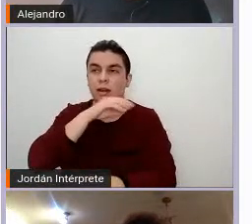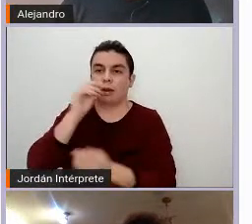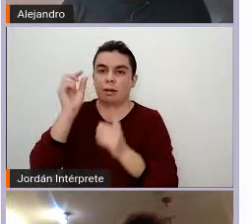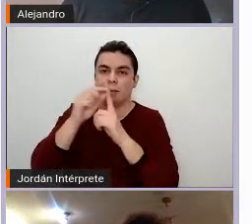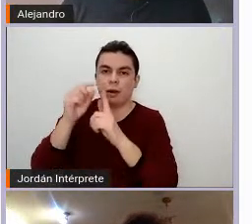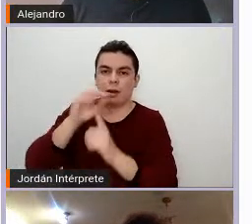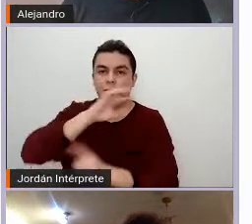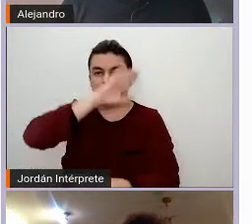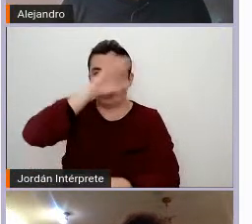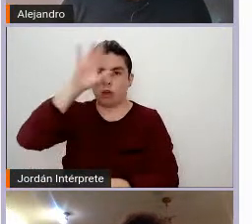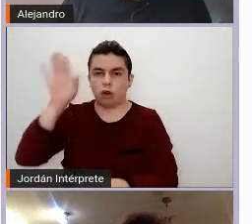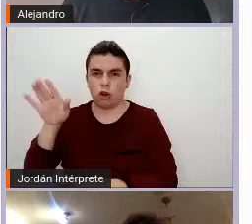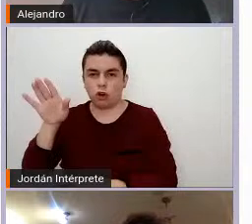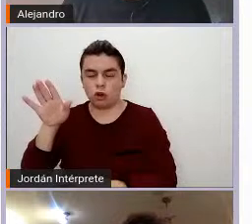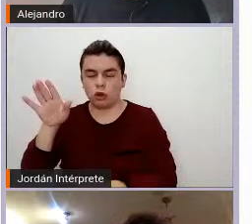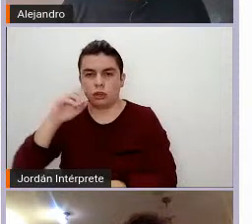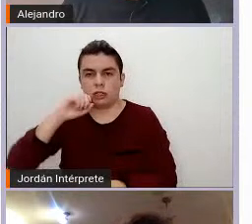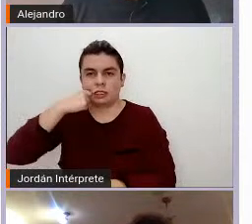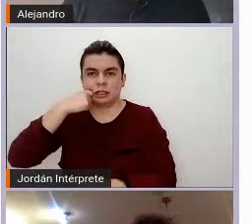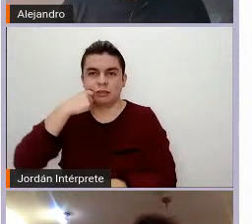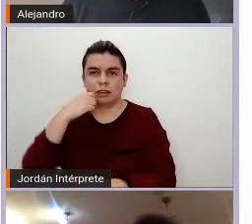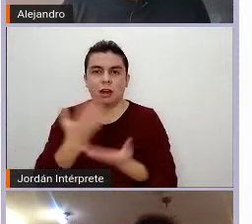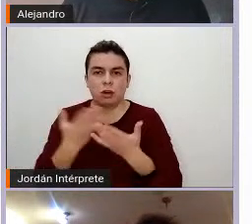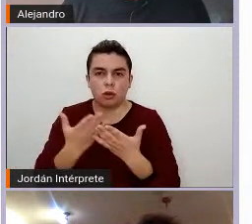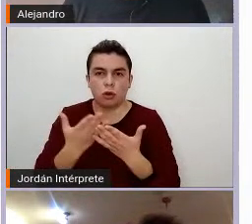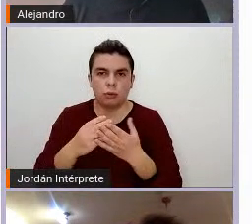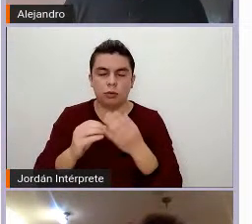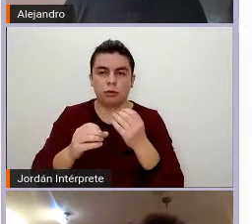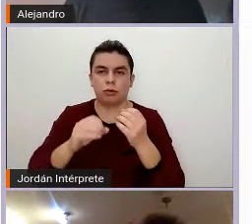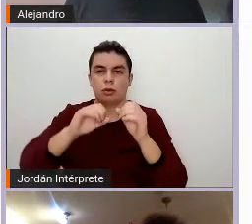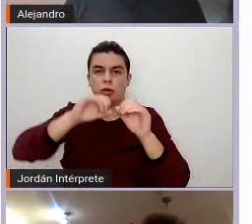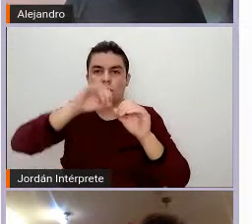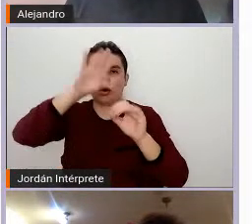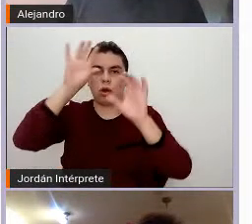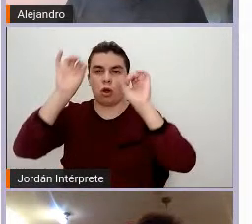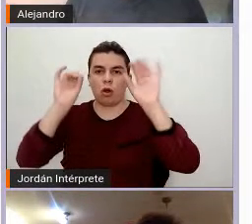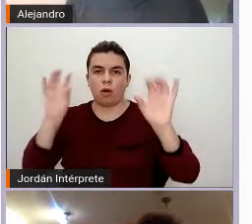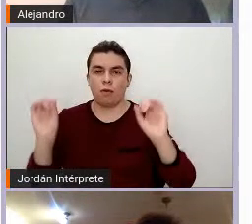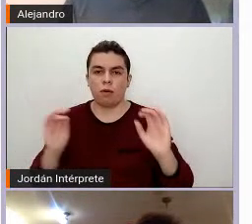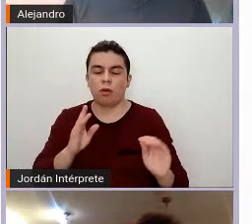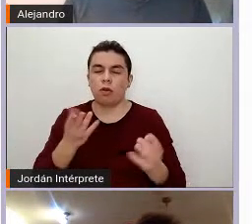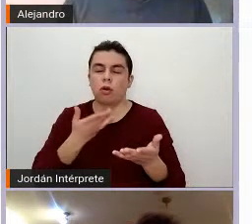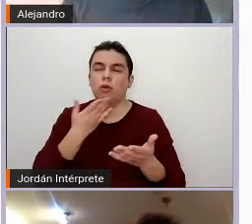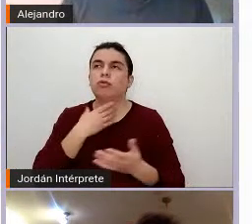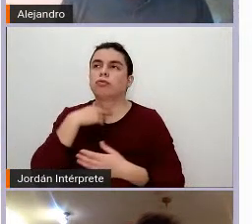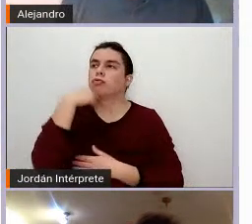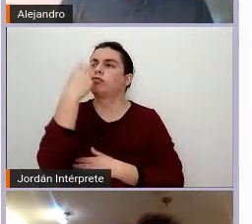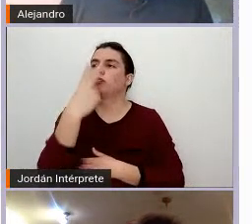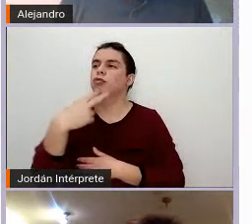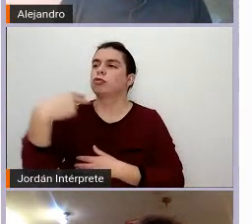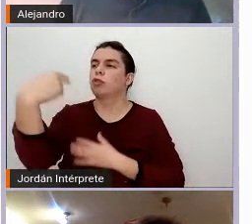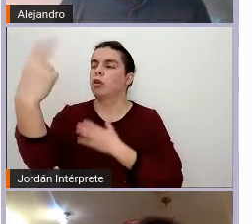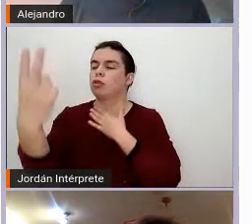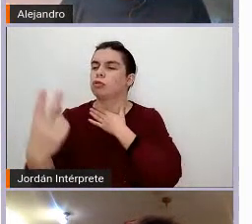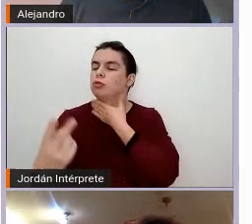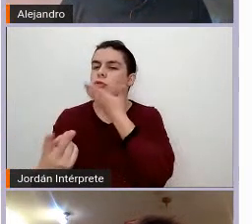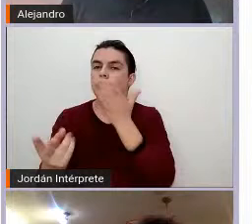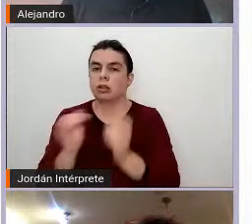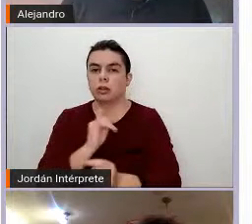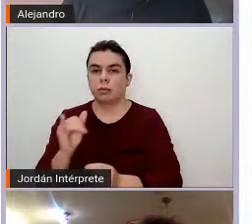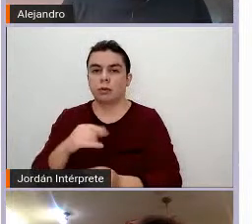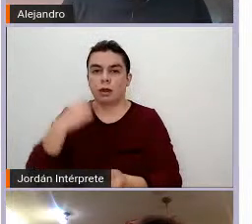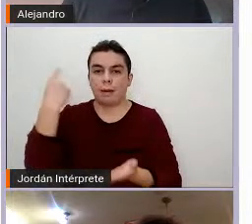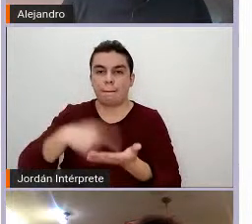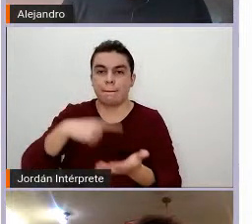designar la figuración u ornamentación florida en la música vocal. Luego, en el siglo XVIII,